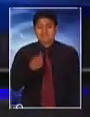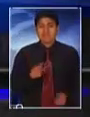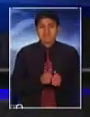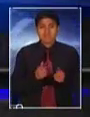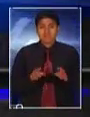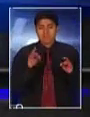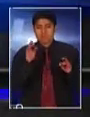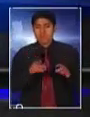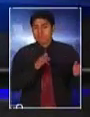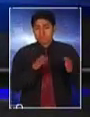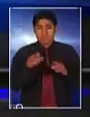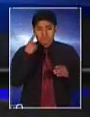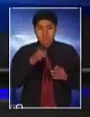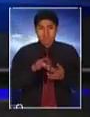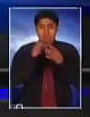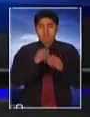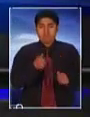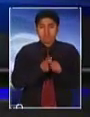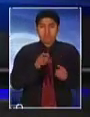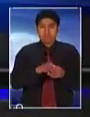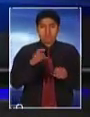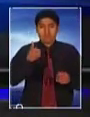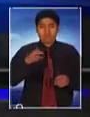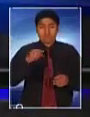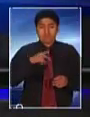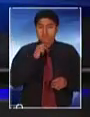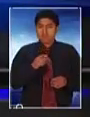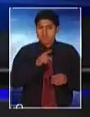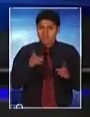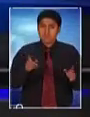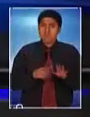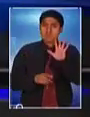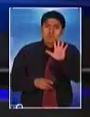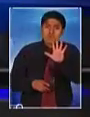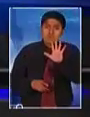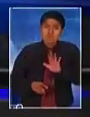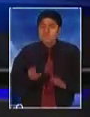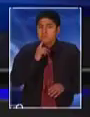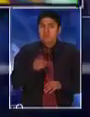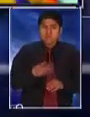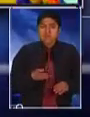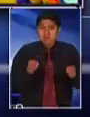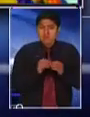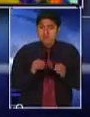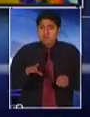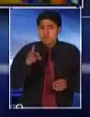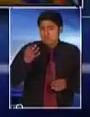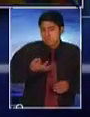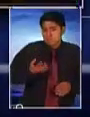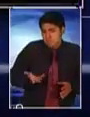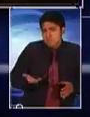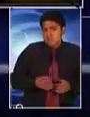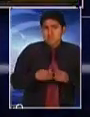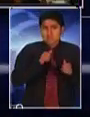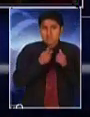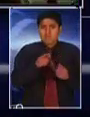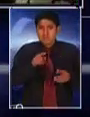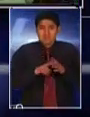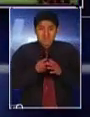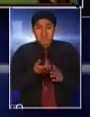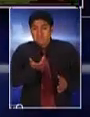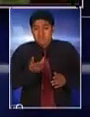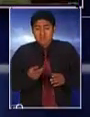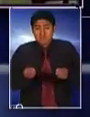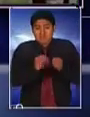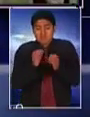Solamente como corolario final, un poco para destacar también la participación de Armando Villanueva, creo que desde los cinco el que más rescatable. Si así estamos